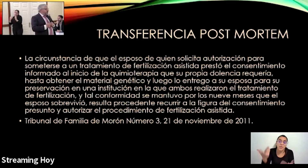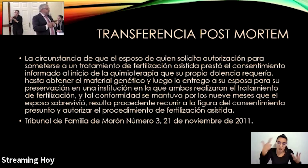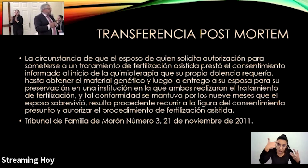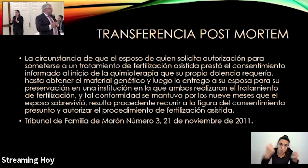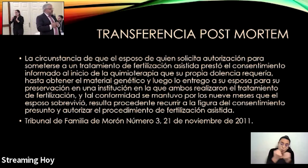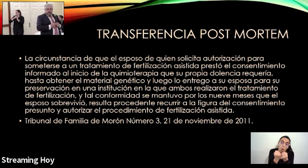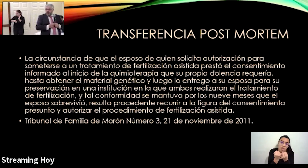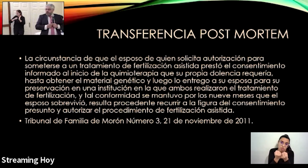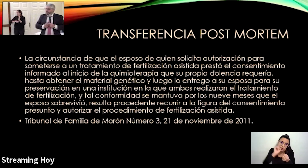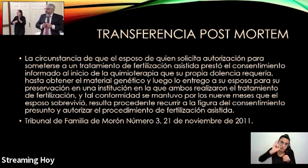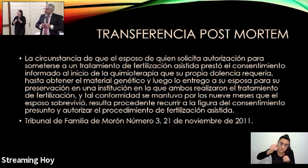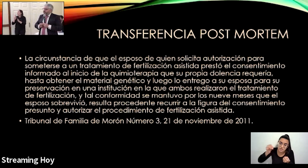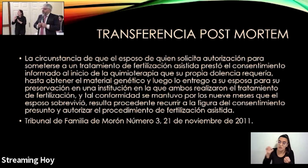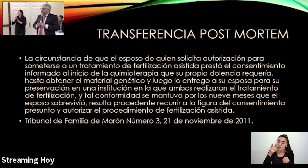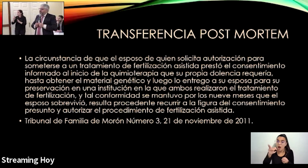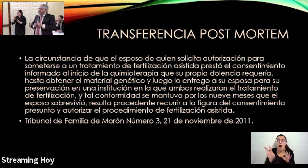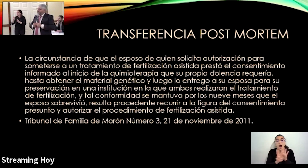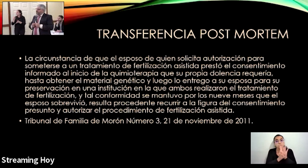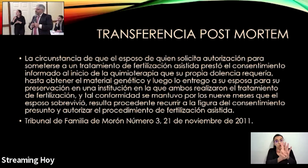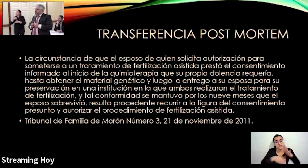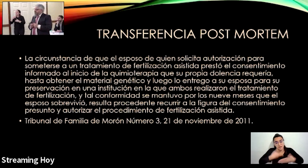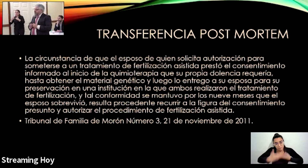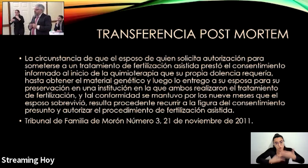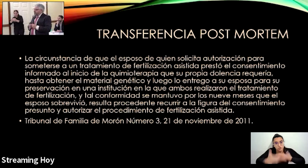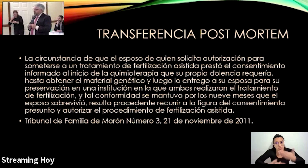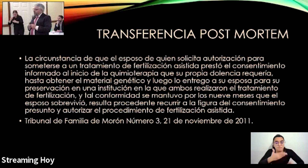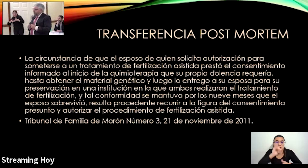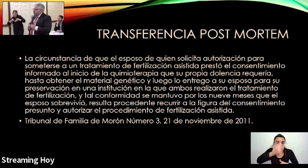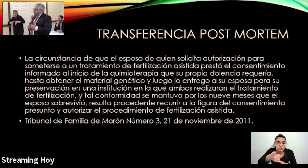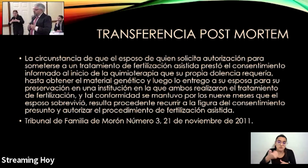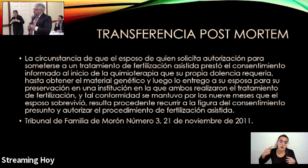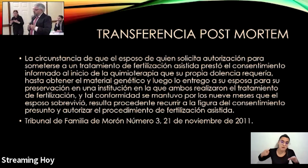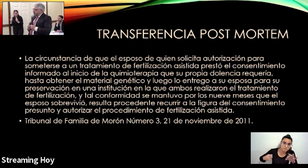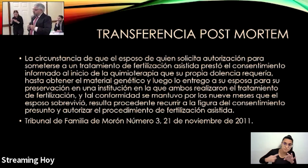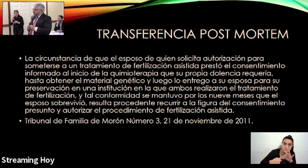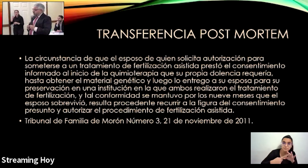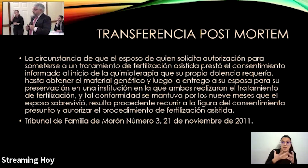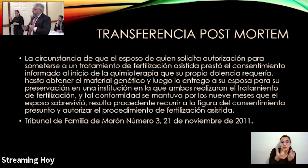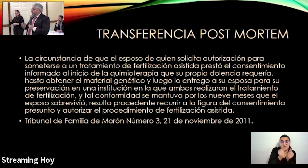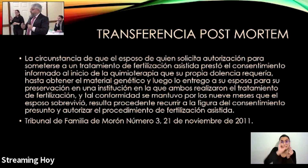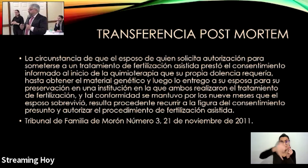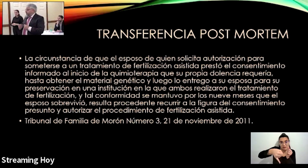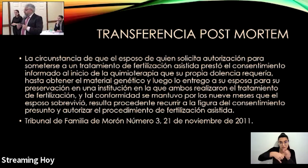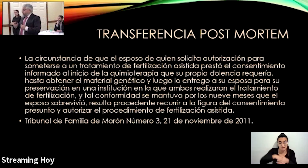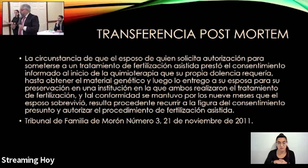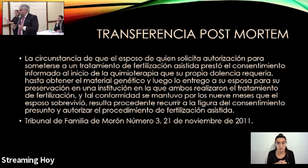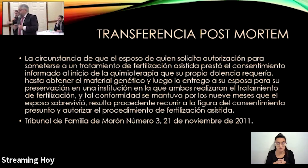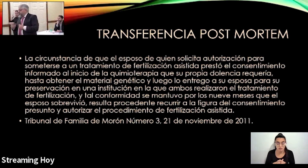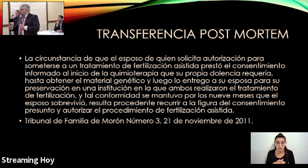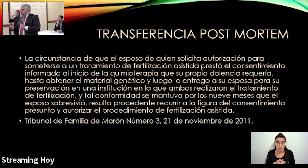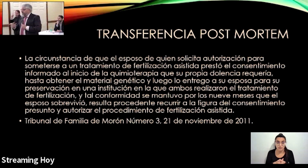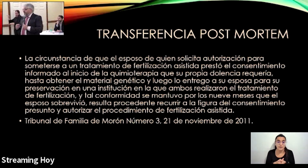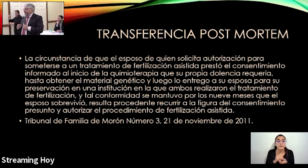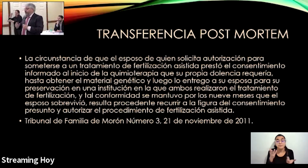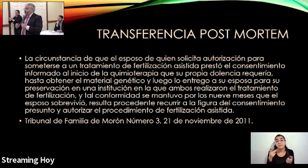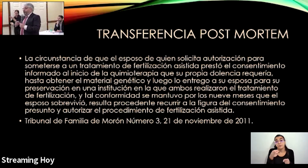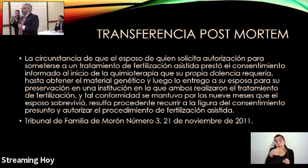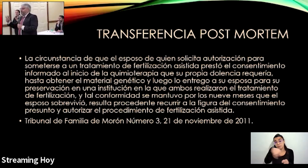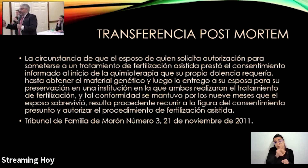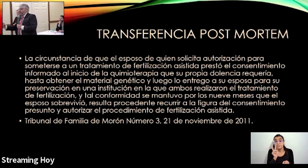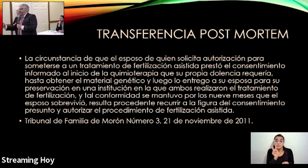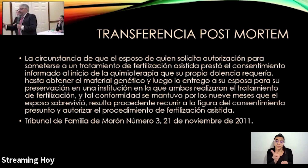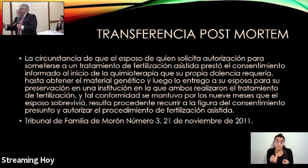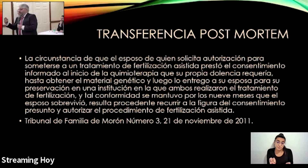presunto y autorizar el procedimiento de fertilización asistida. ¿Sí? Como ven, si